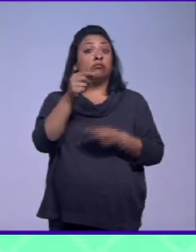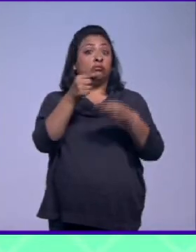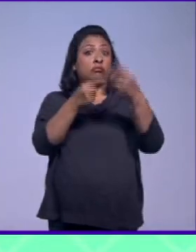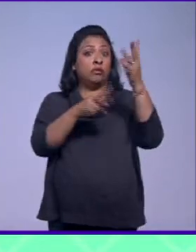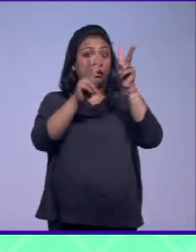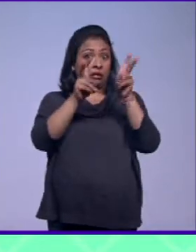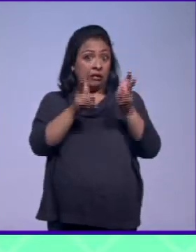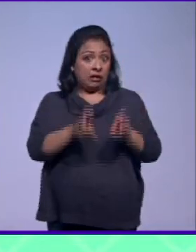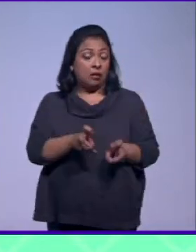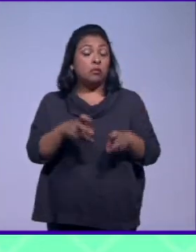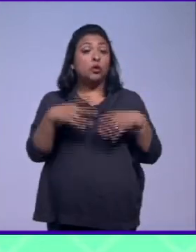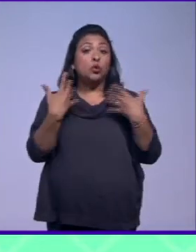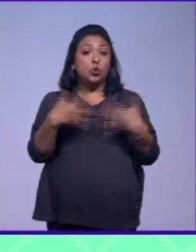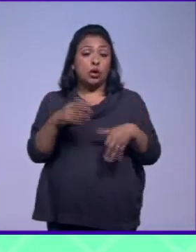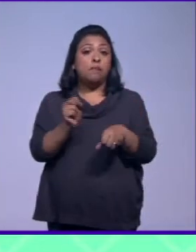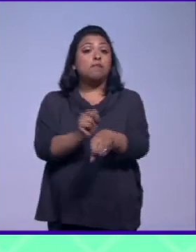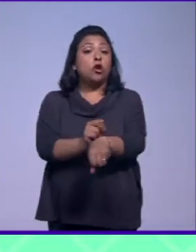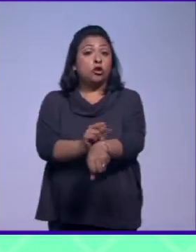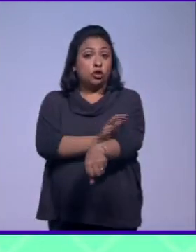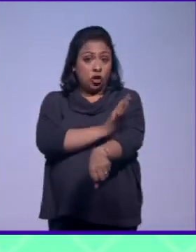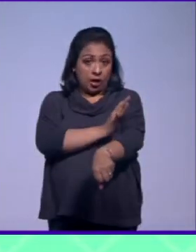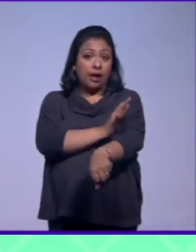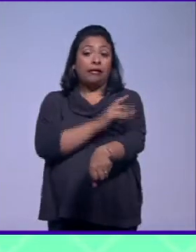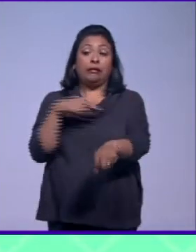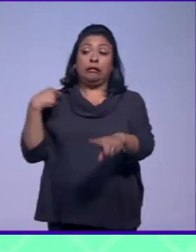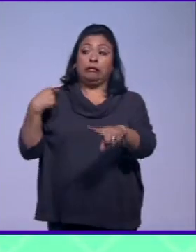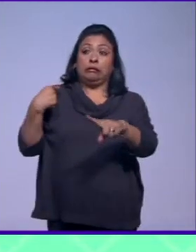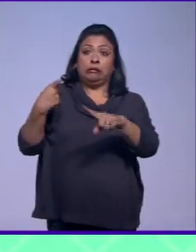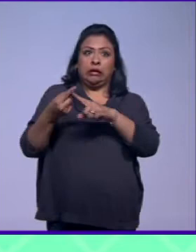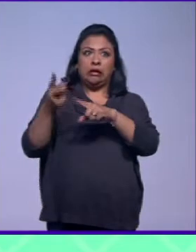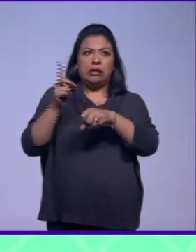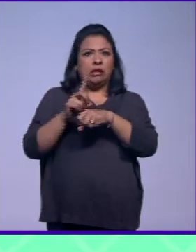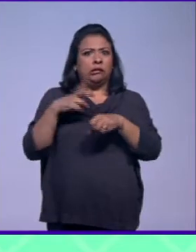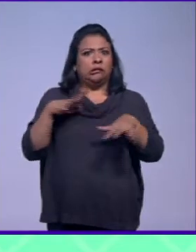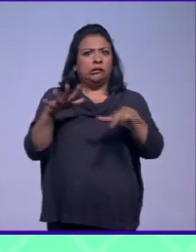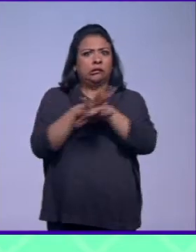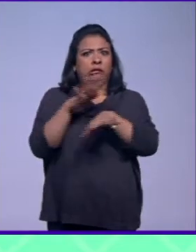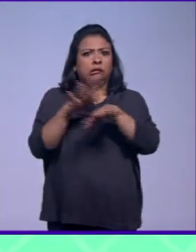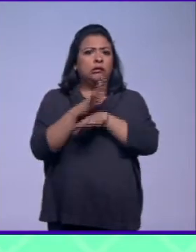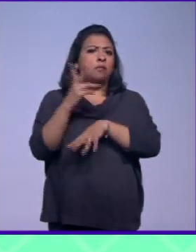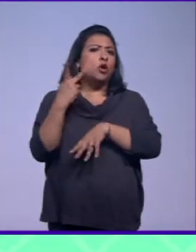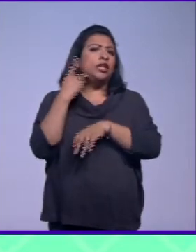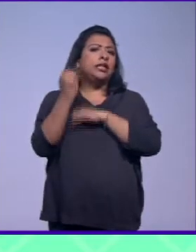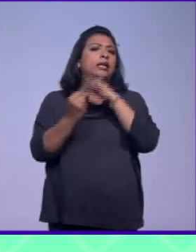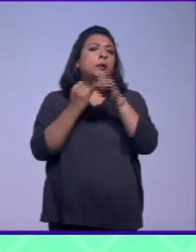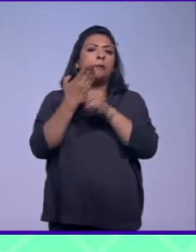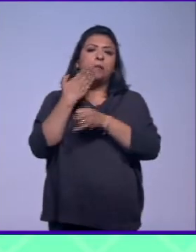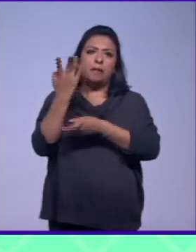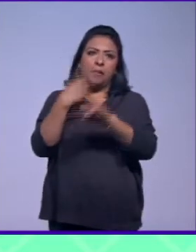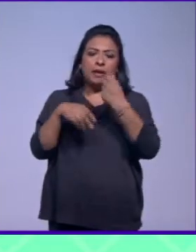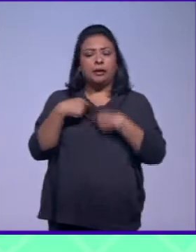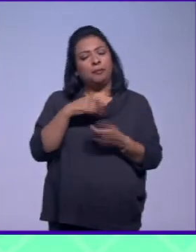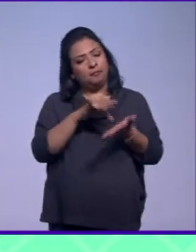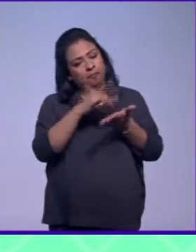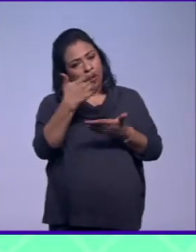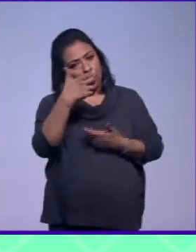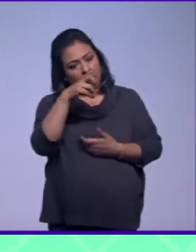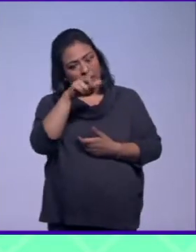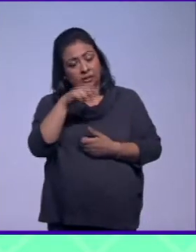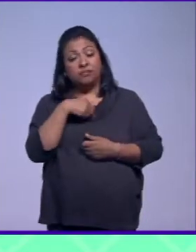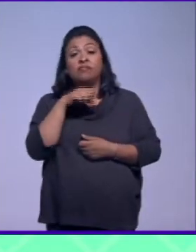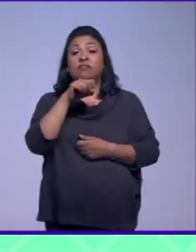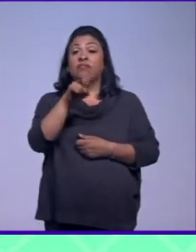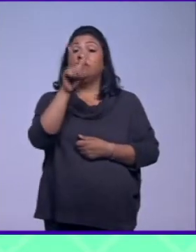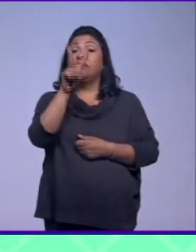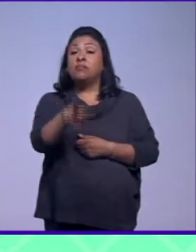temas ha estado muy muy emocionante estos días y muy cambiante la política internacional bienvenida gracias gracias mancienne pues sí